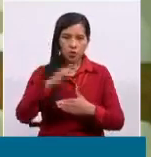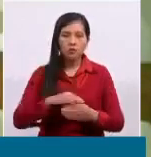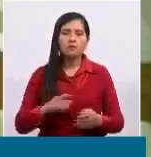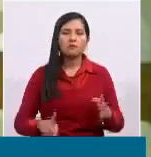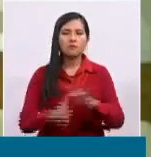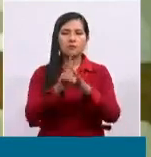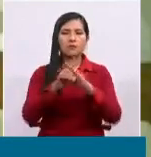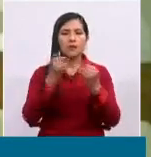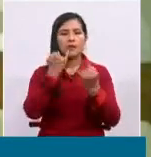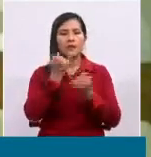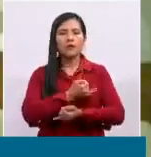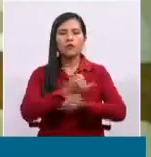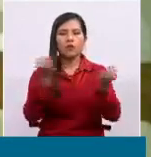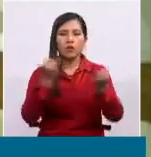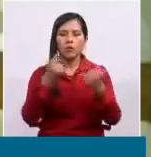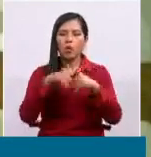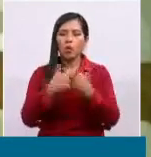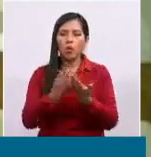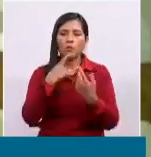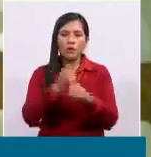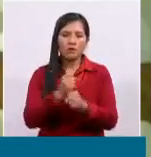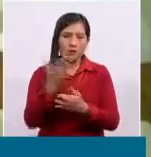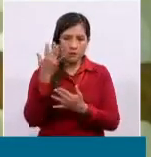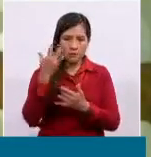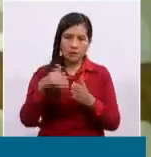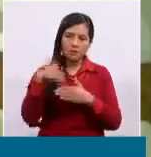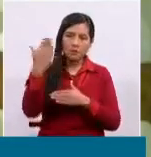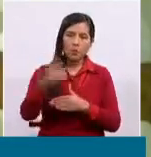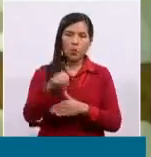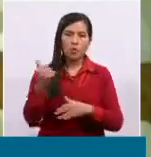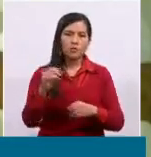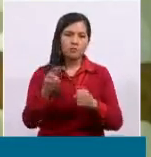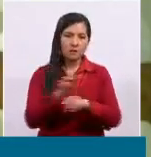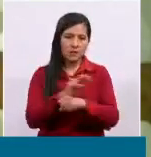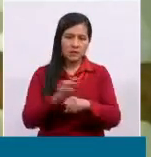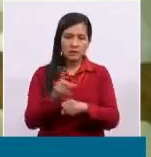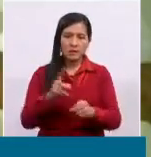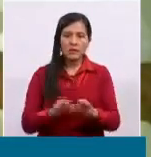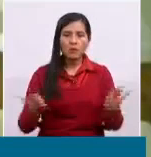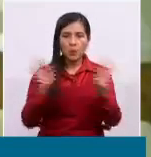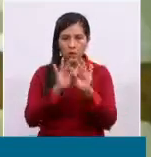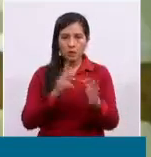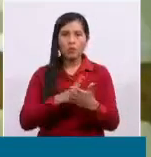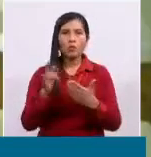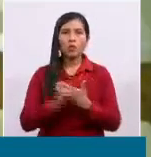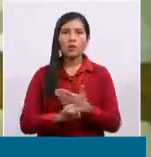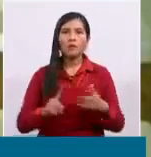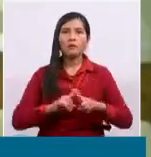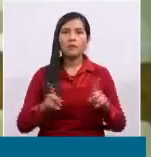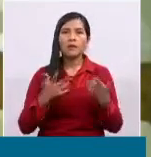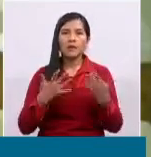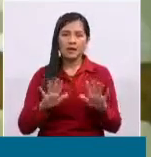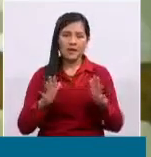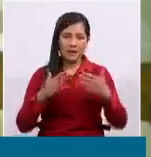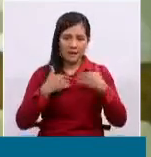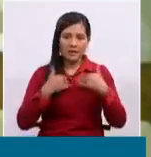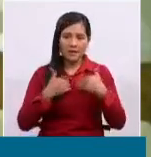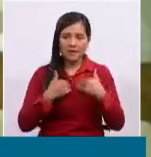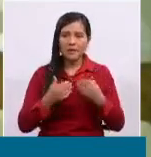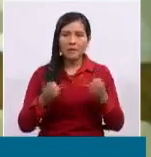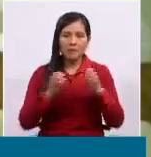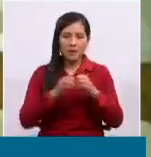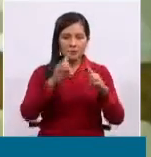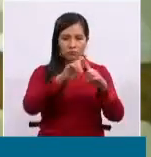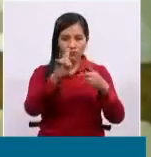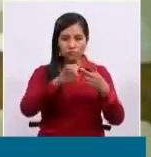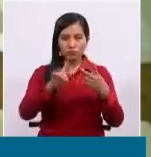poder estar informando a través de este ministerio de otro estos importantes proyectos, ¿no? Pero ya tenemos una gran variedad de lo que serían